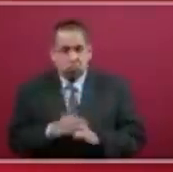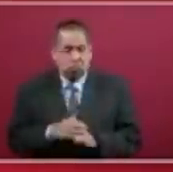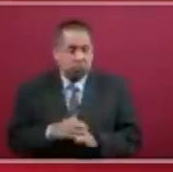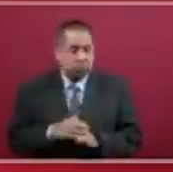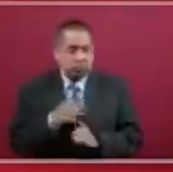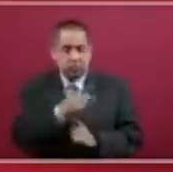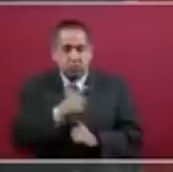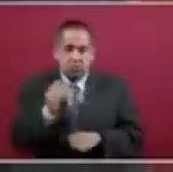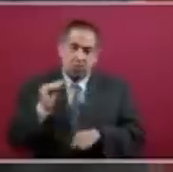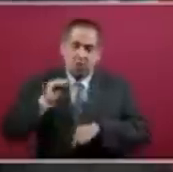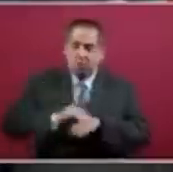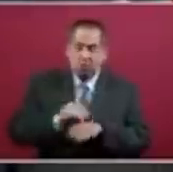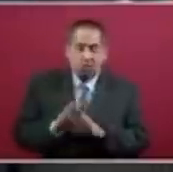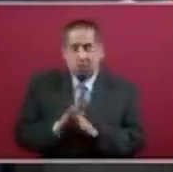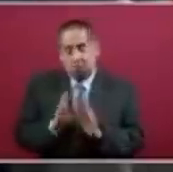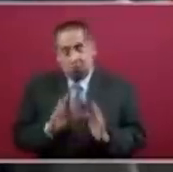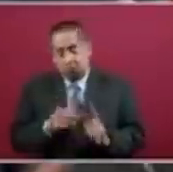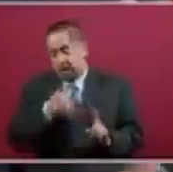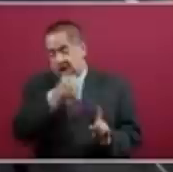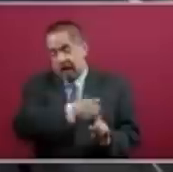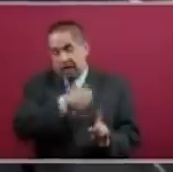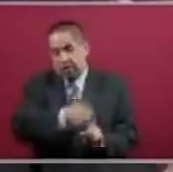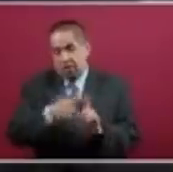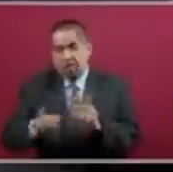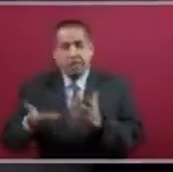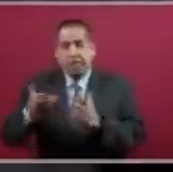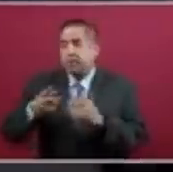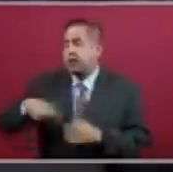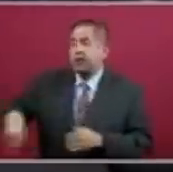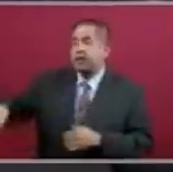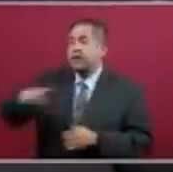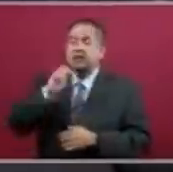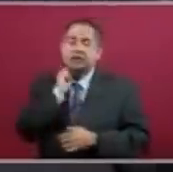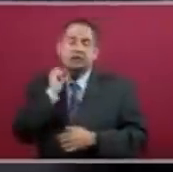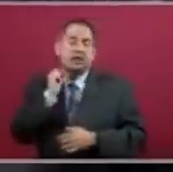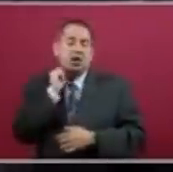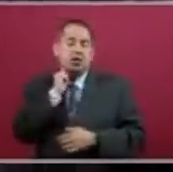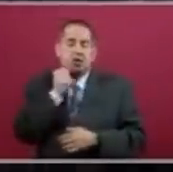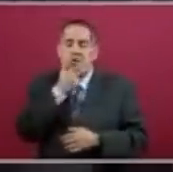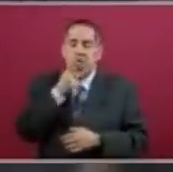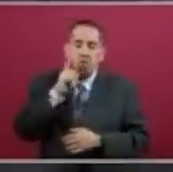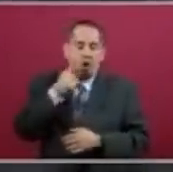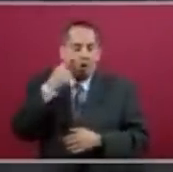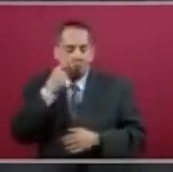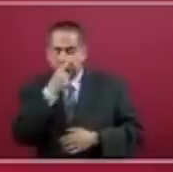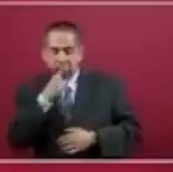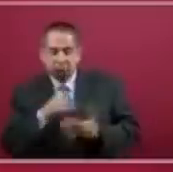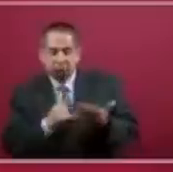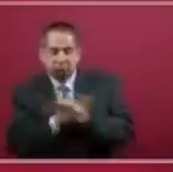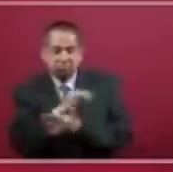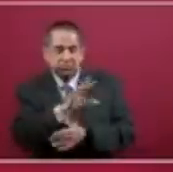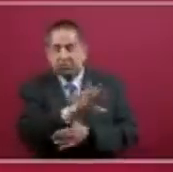su comportamiento, porque de eso va a depender, porque los senadores pues son los que van a decidir